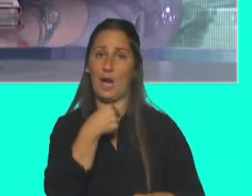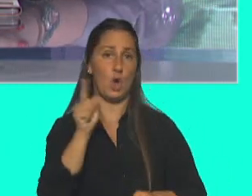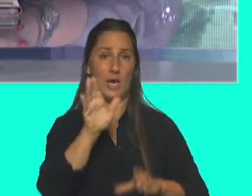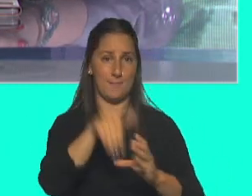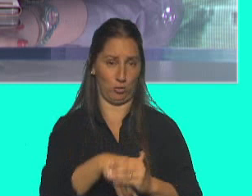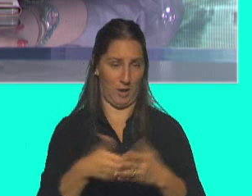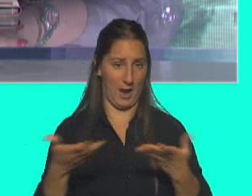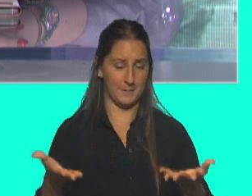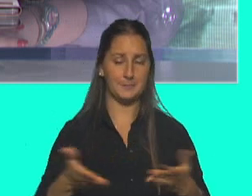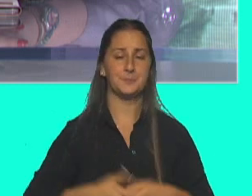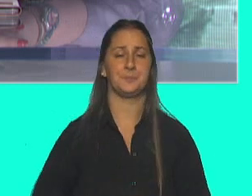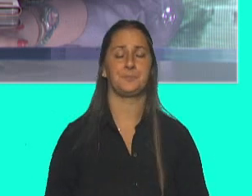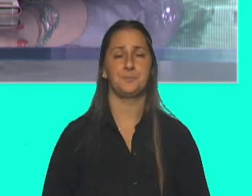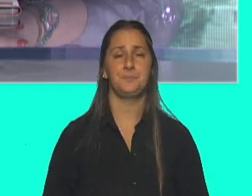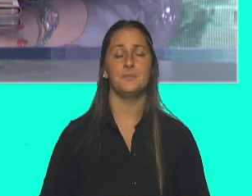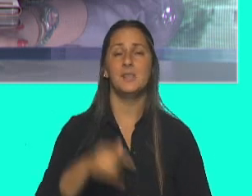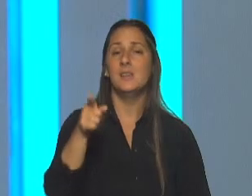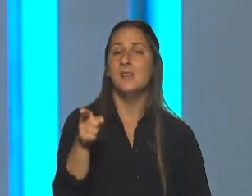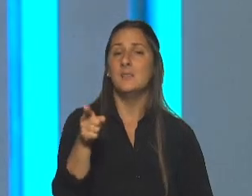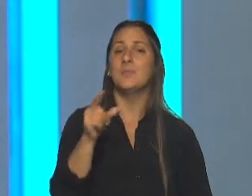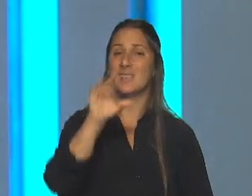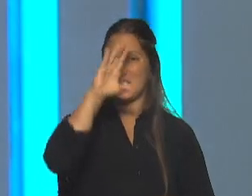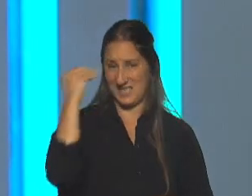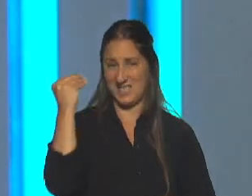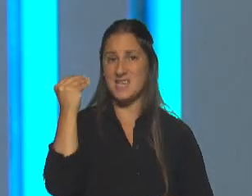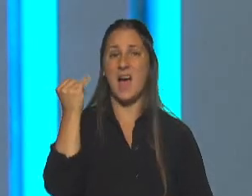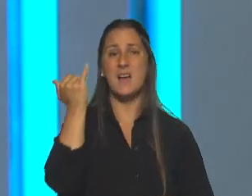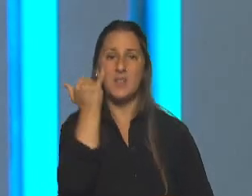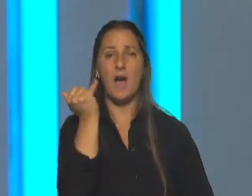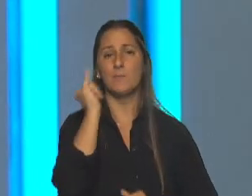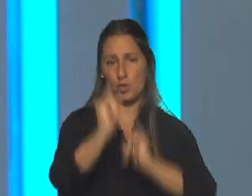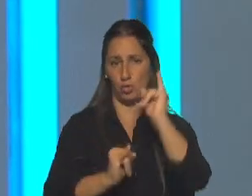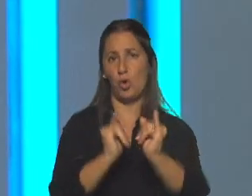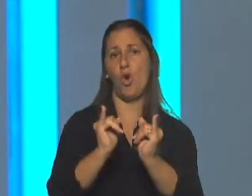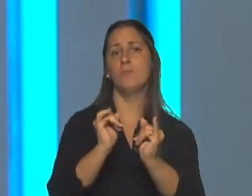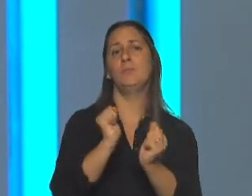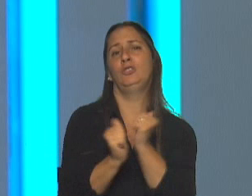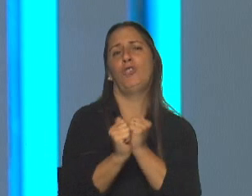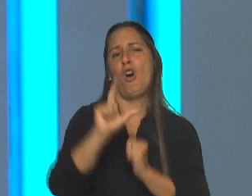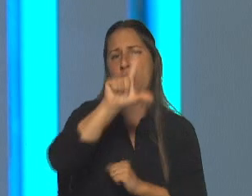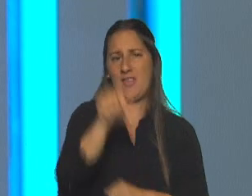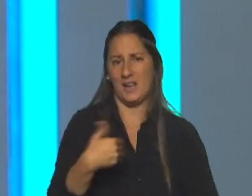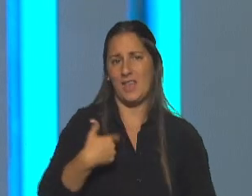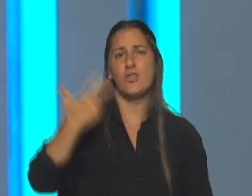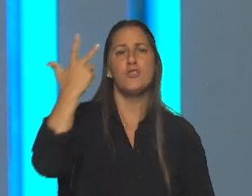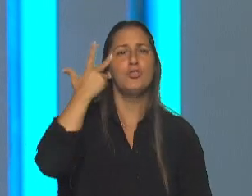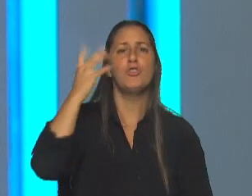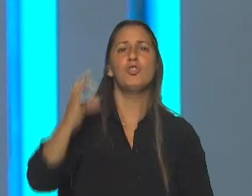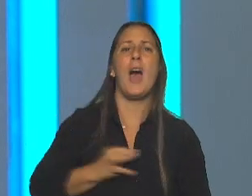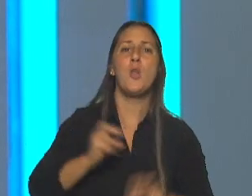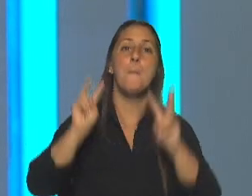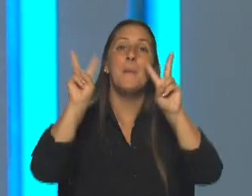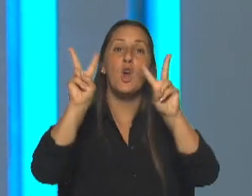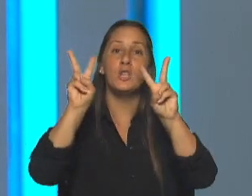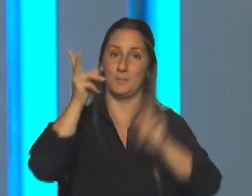ir un poco más allá, ¿no? Porque ella ya ha planteado, haciendo referencia a lo que fue la historia de la República Argentina, 18 años de proscripción del